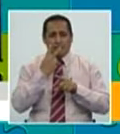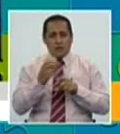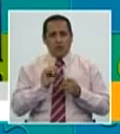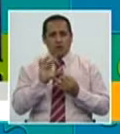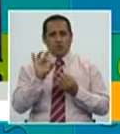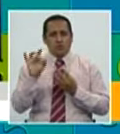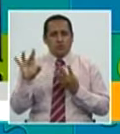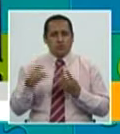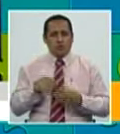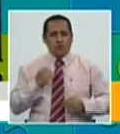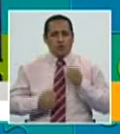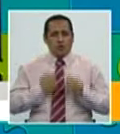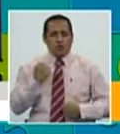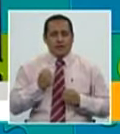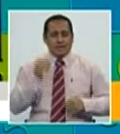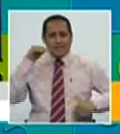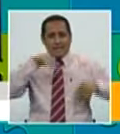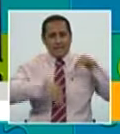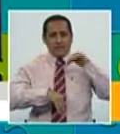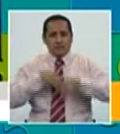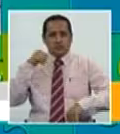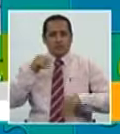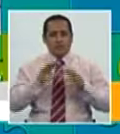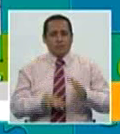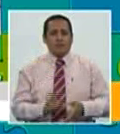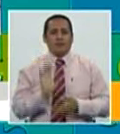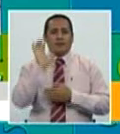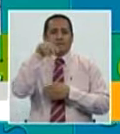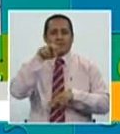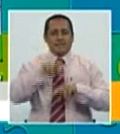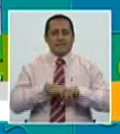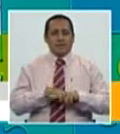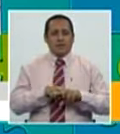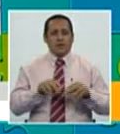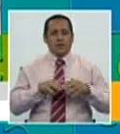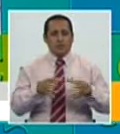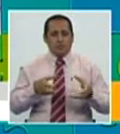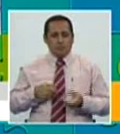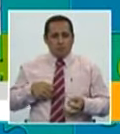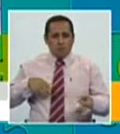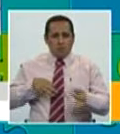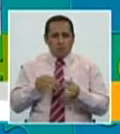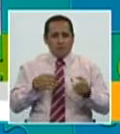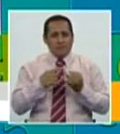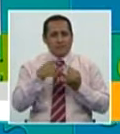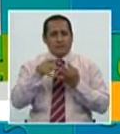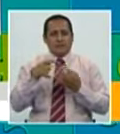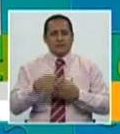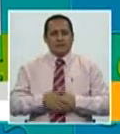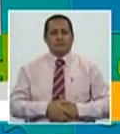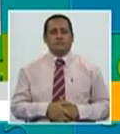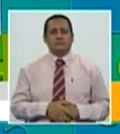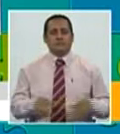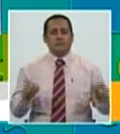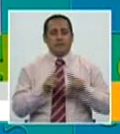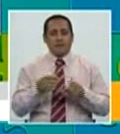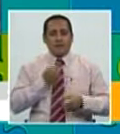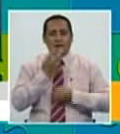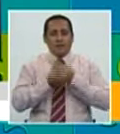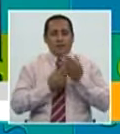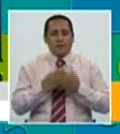bádminton, atletismo, natación, básquet sentado, bochas, esgrima, entre